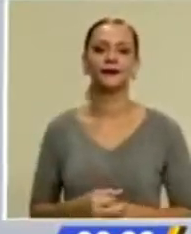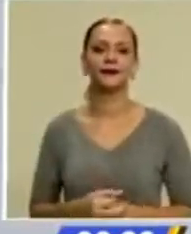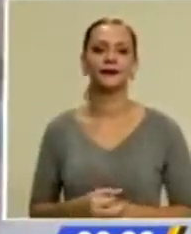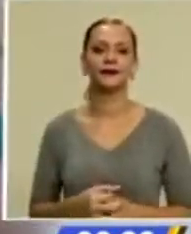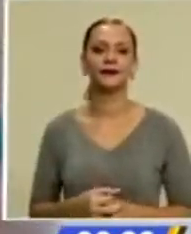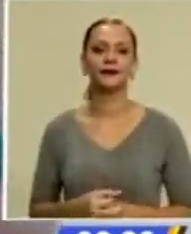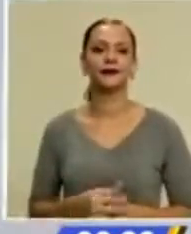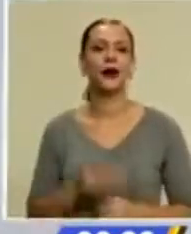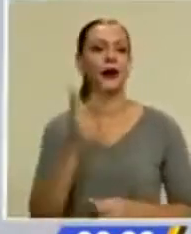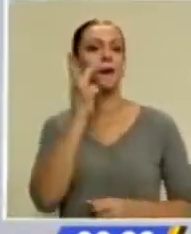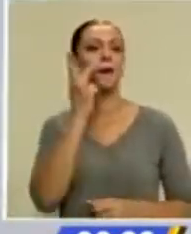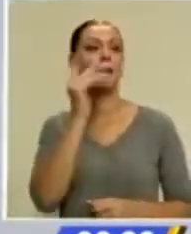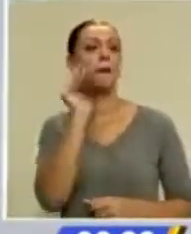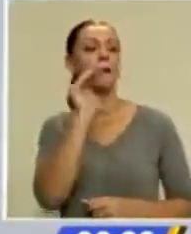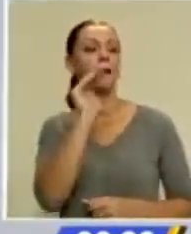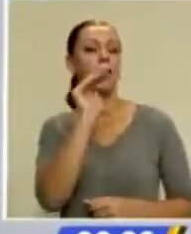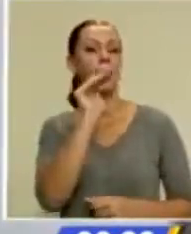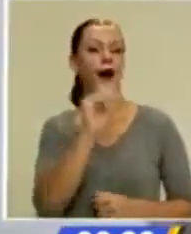¡Papá!